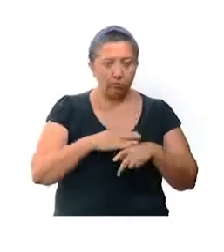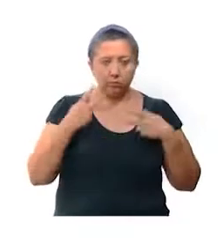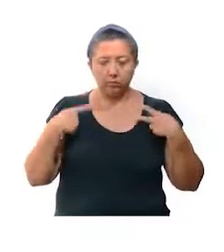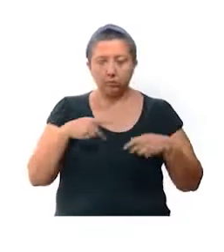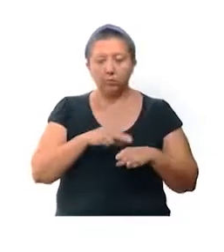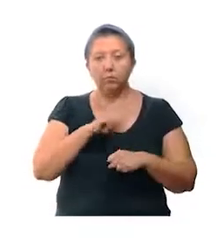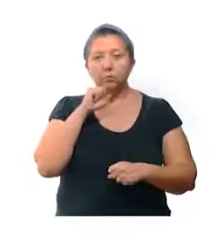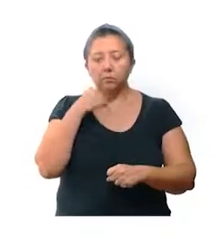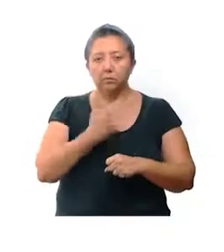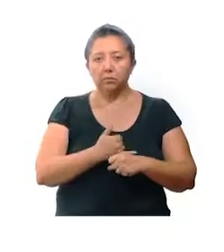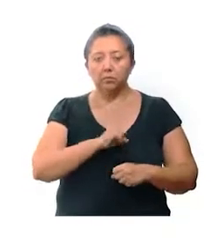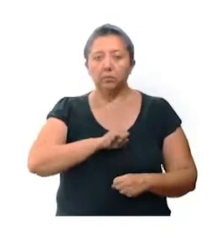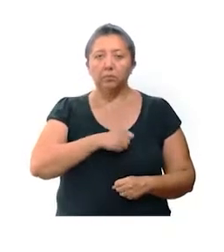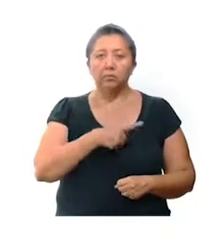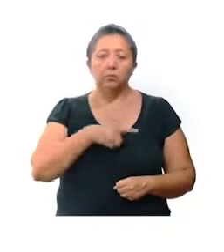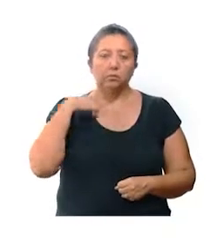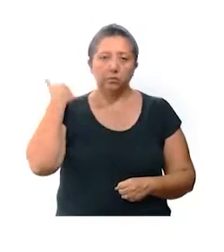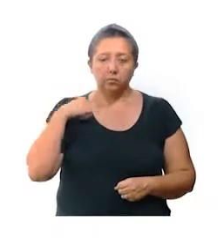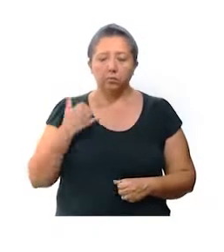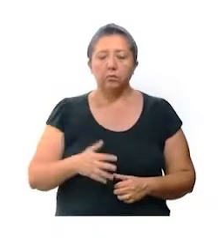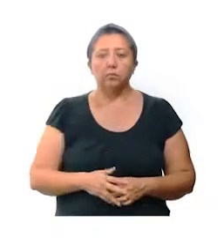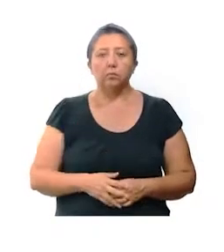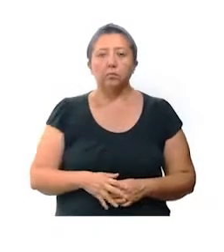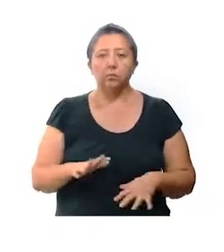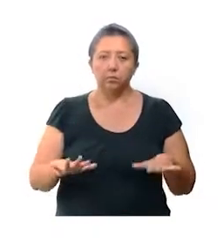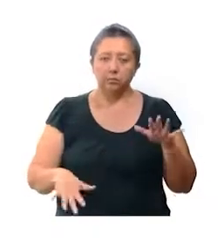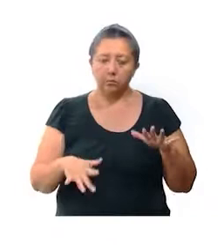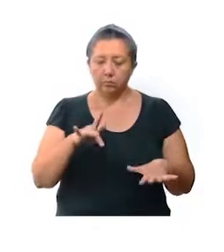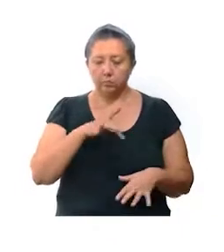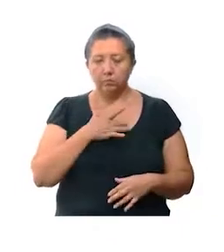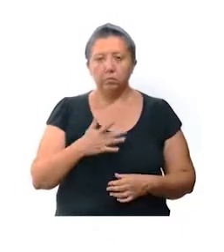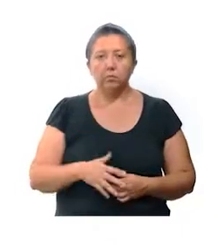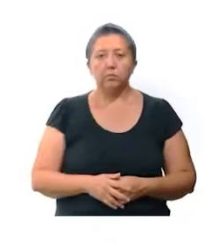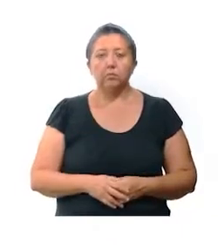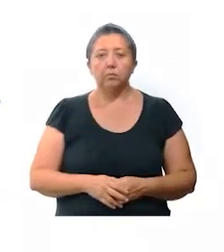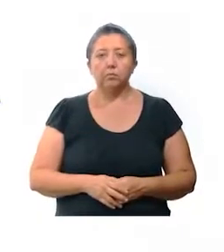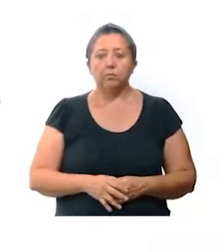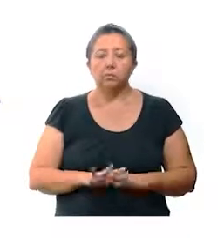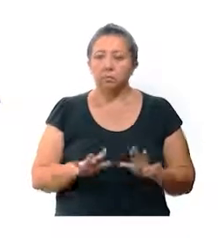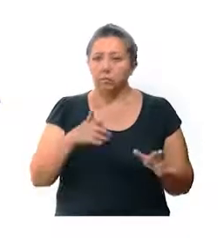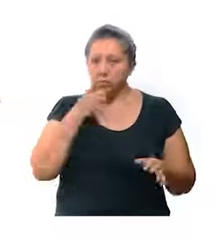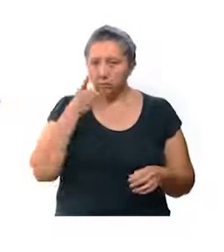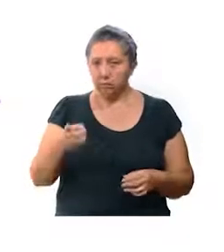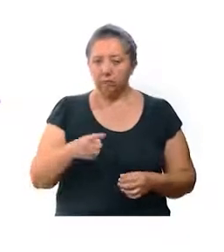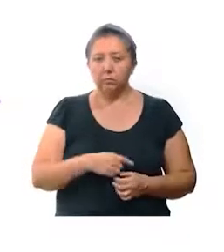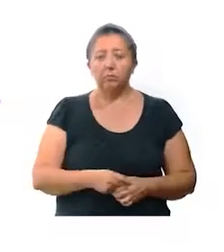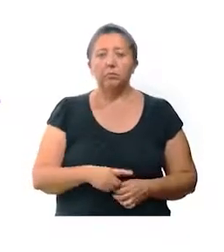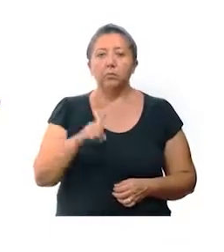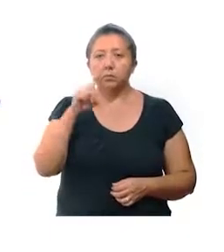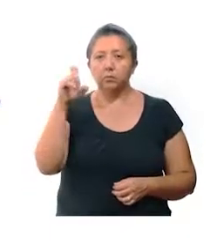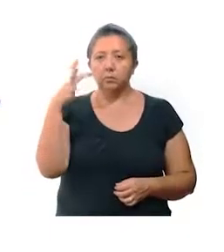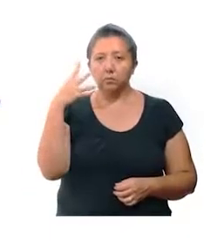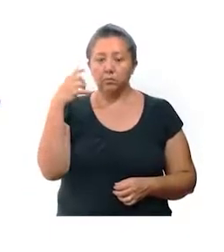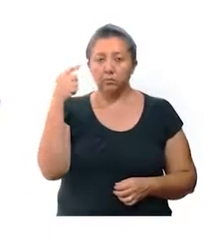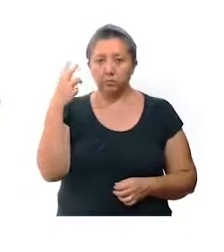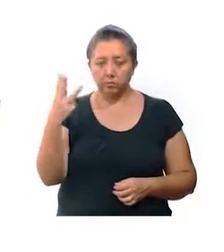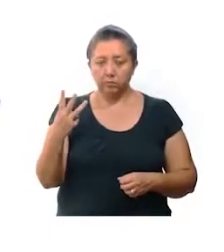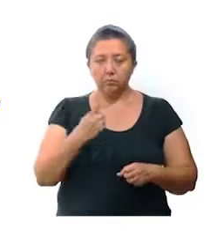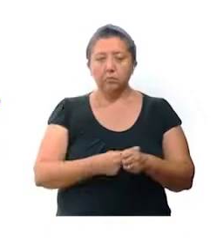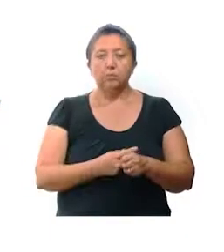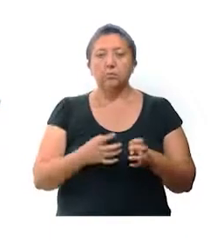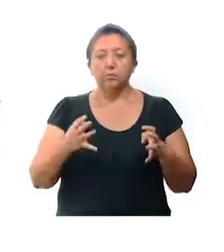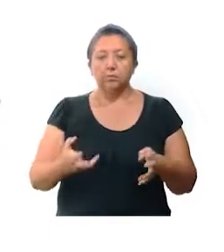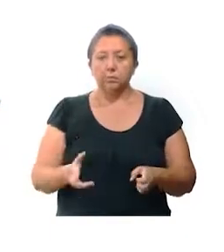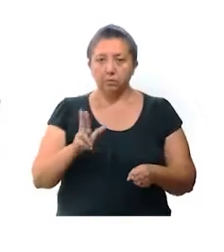monitoreados por personal médico de los servicios de salud de Yucatán. Presentan síntomas leves. Como ya se mencionó, 153 de los